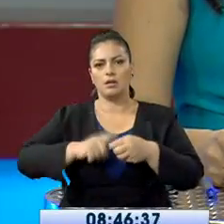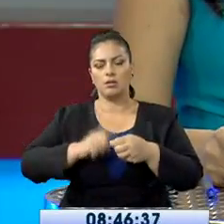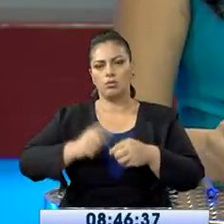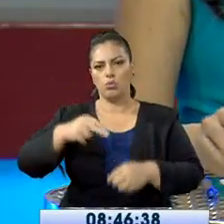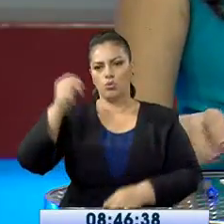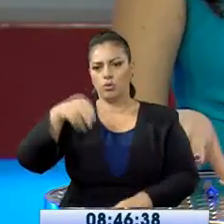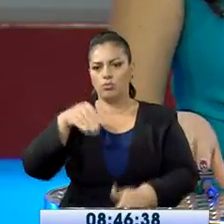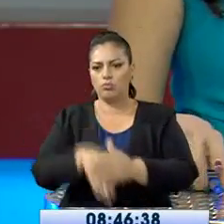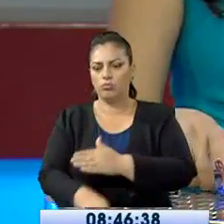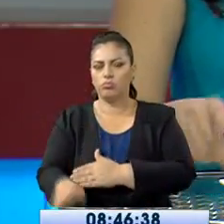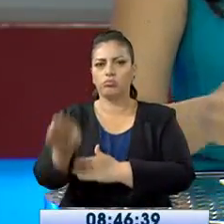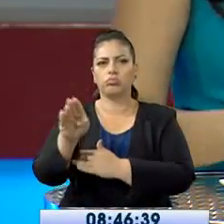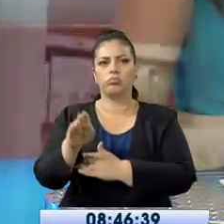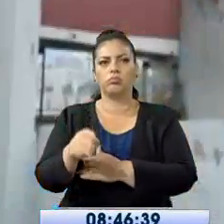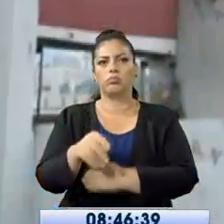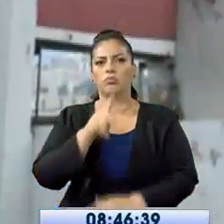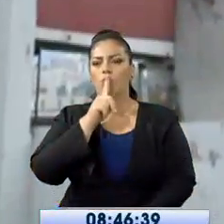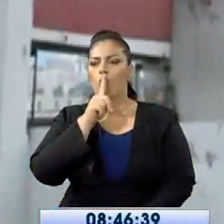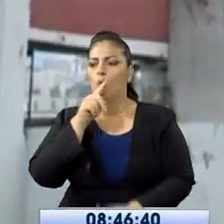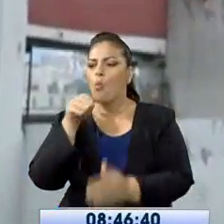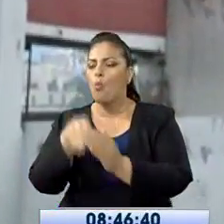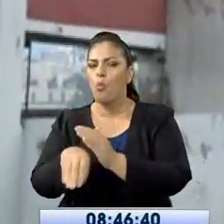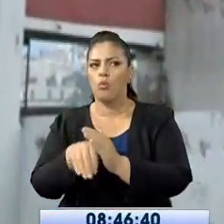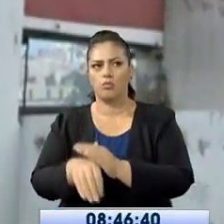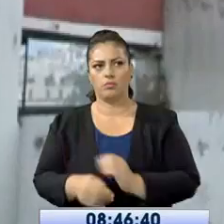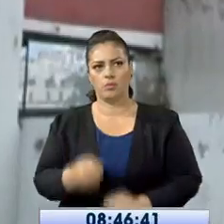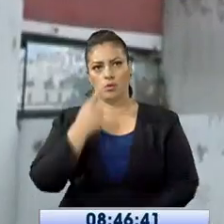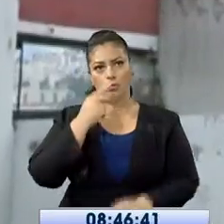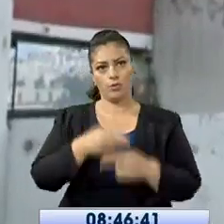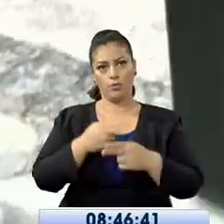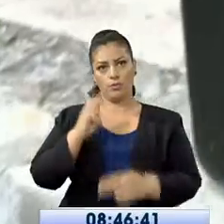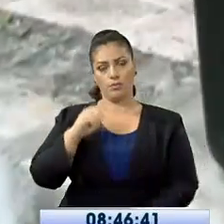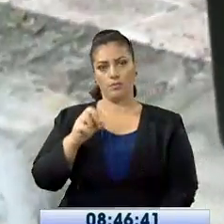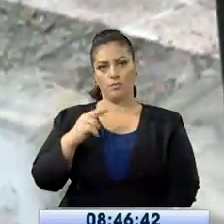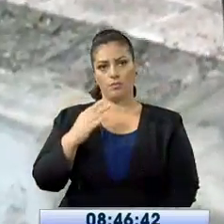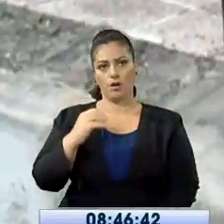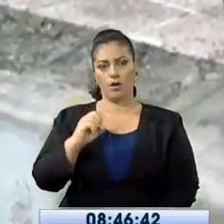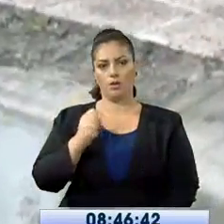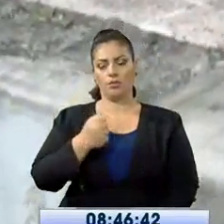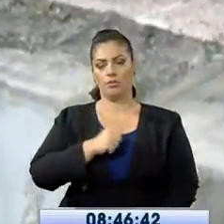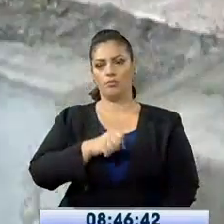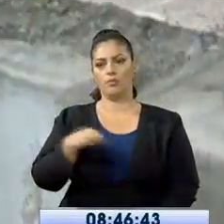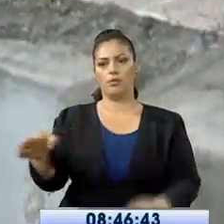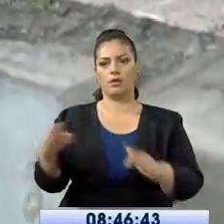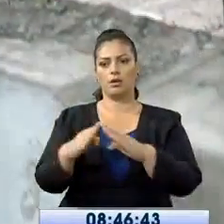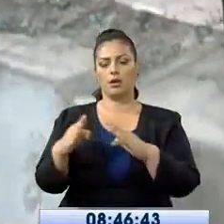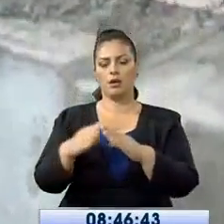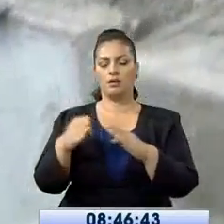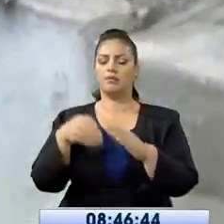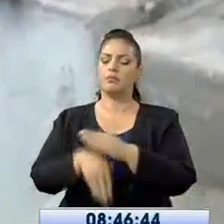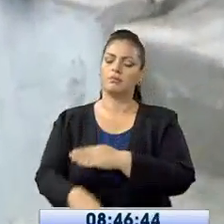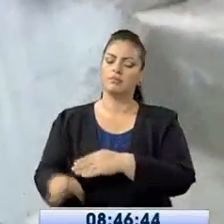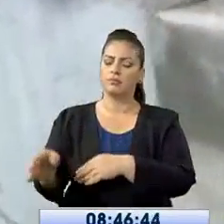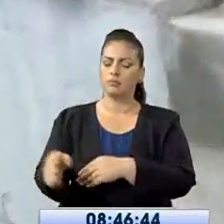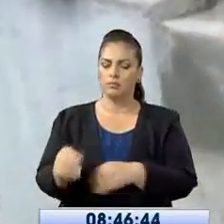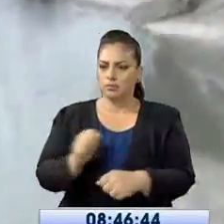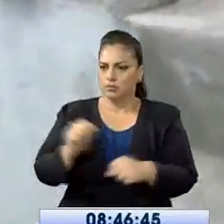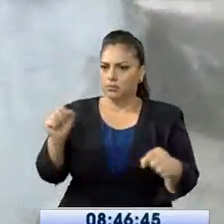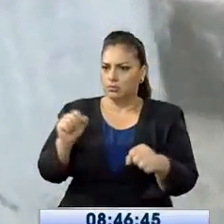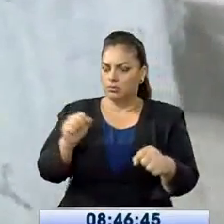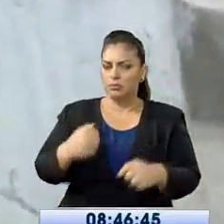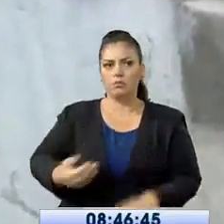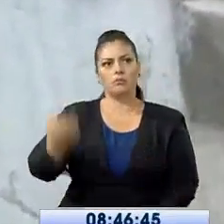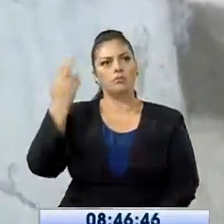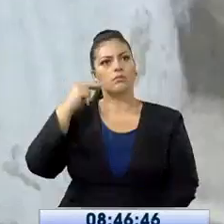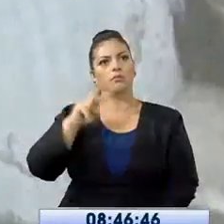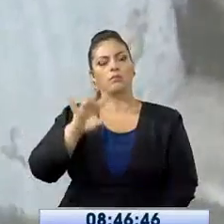Quito. Cuando Marcos llegó a su casa, se topó con la ingrata sorpresa que había sido visitada por desconocidos. Sucedió el pasado 27 de